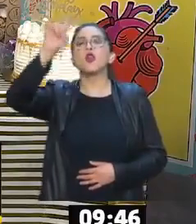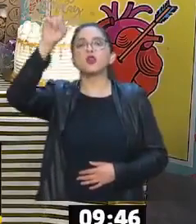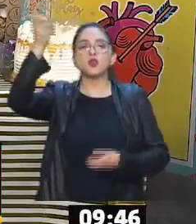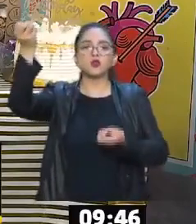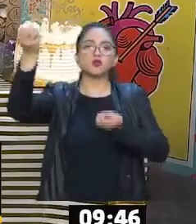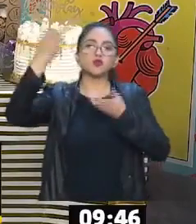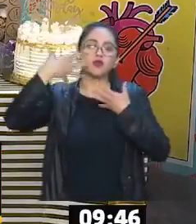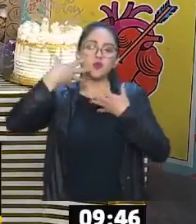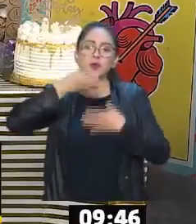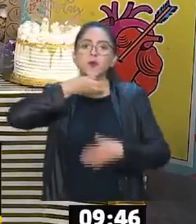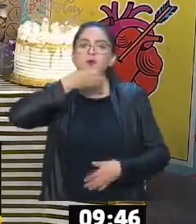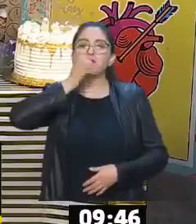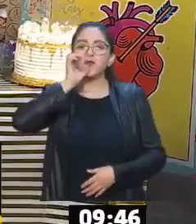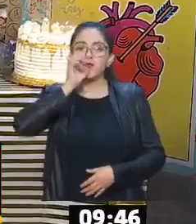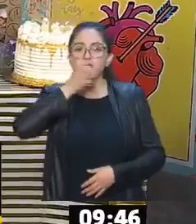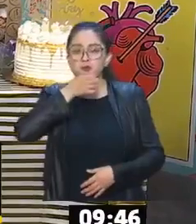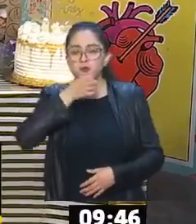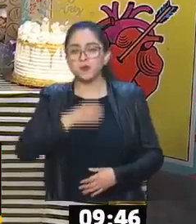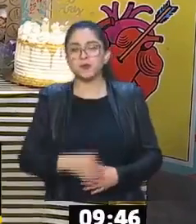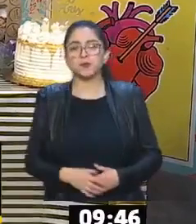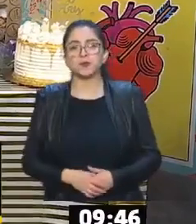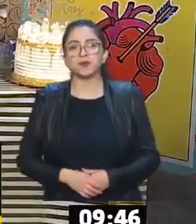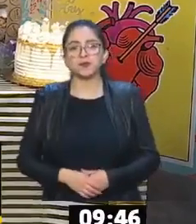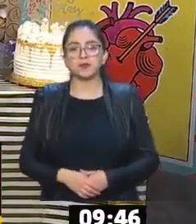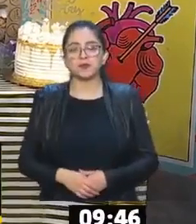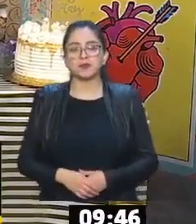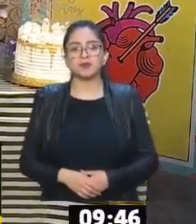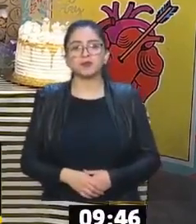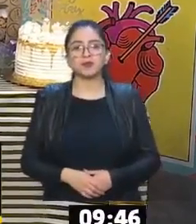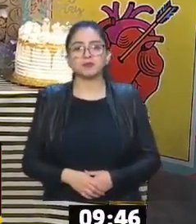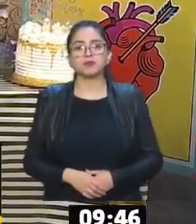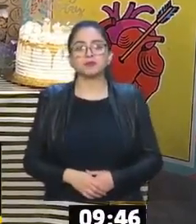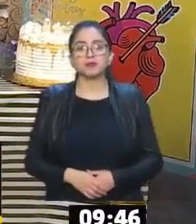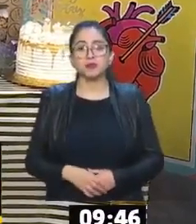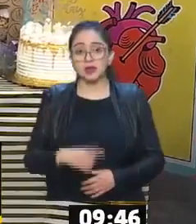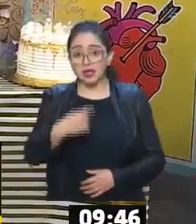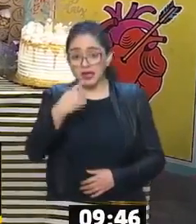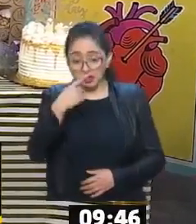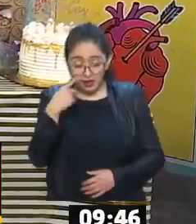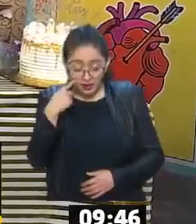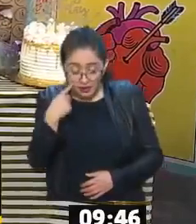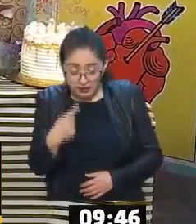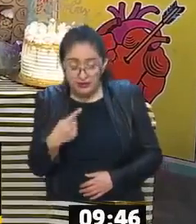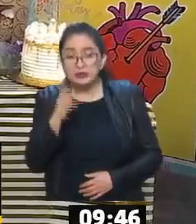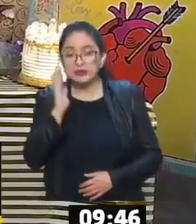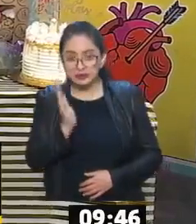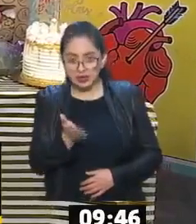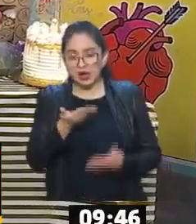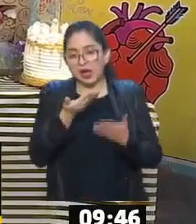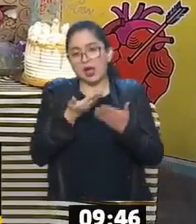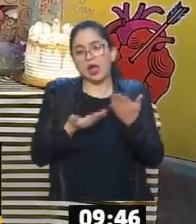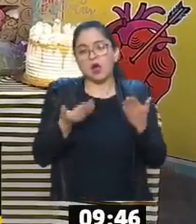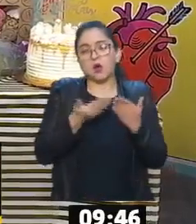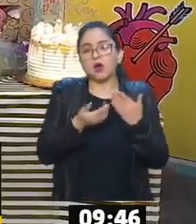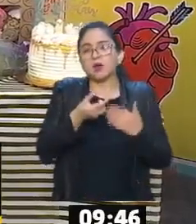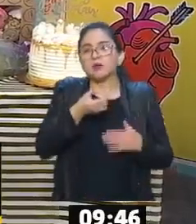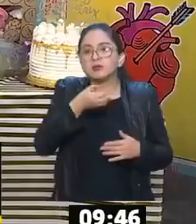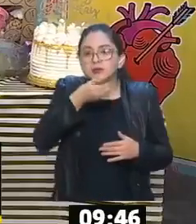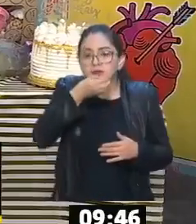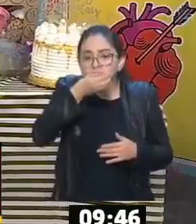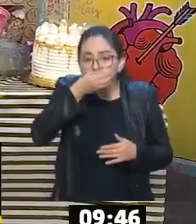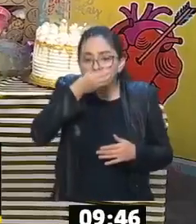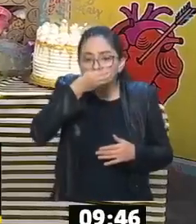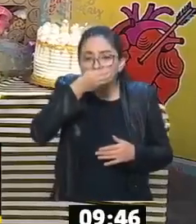dioses. Pasaremos a la segunda parte, que es la olfativa. Podemos y tenemos el derecho de meter toda la nariz en esta